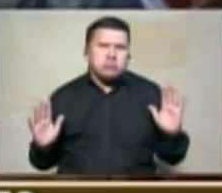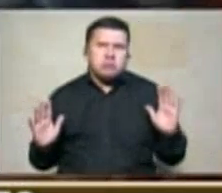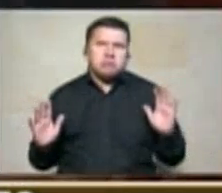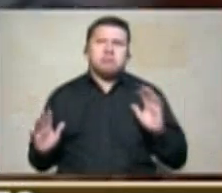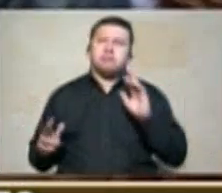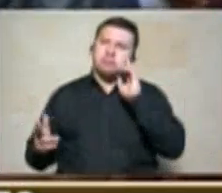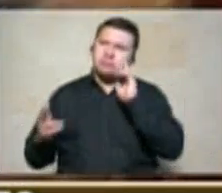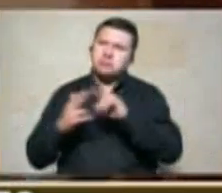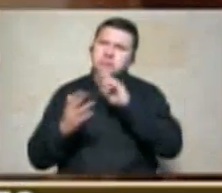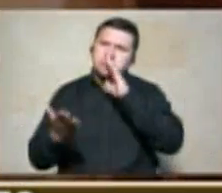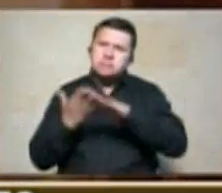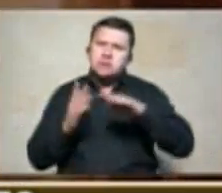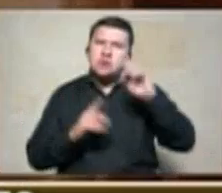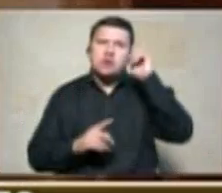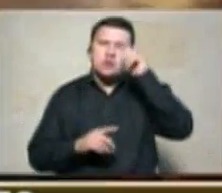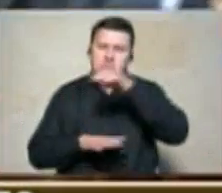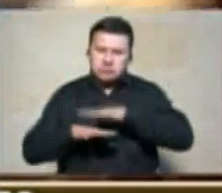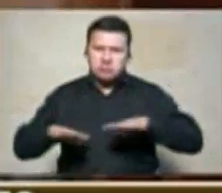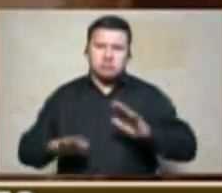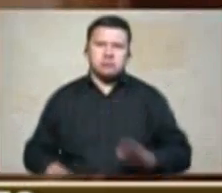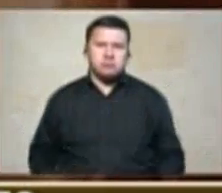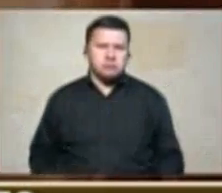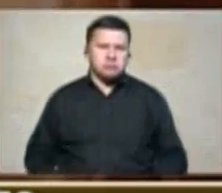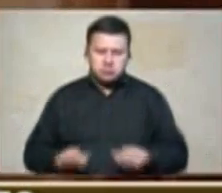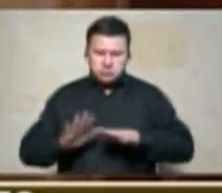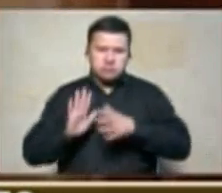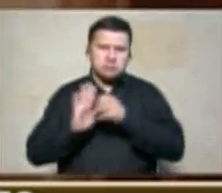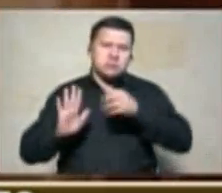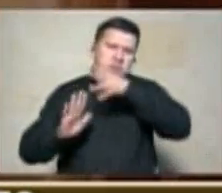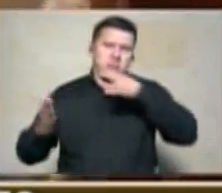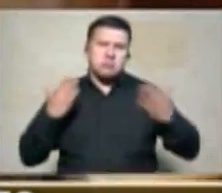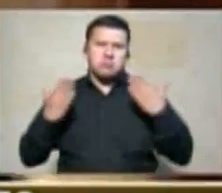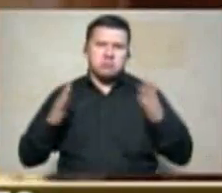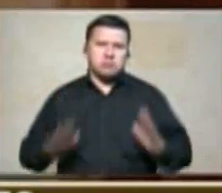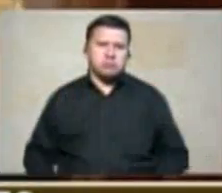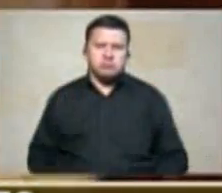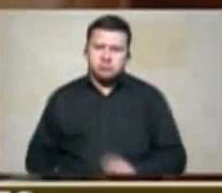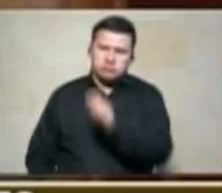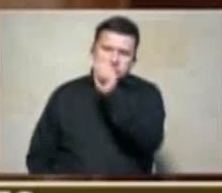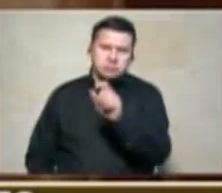campesinos y a una gente que debiera tener la tierra. Mil gracias, señor presidente.